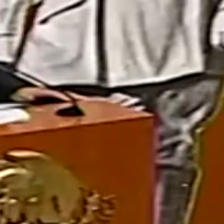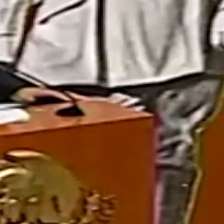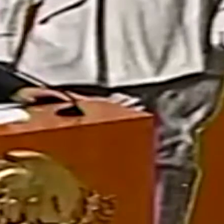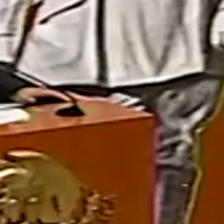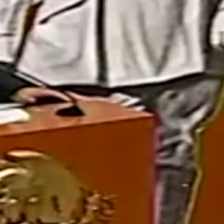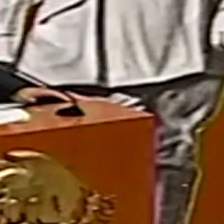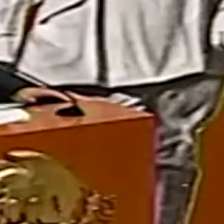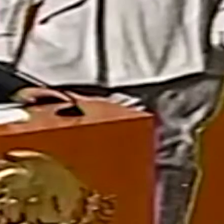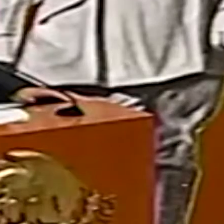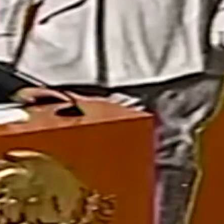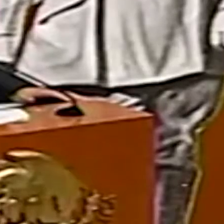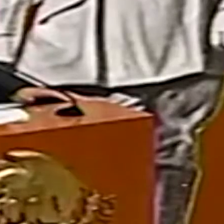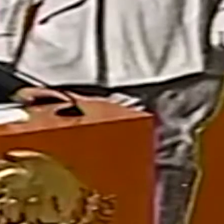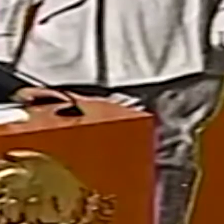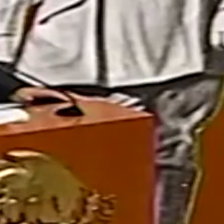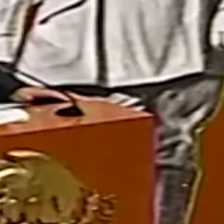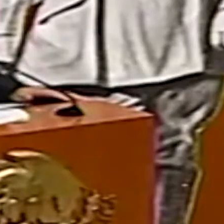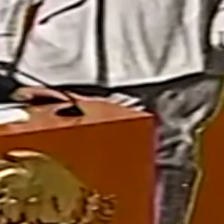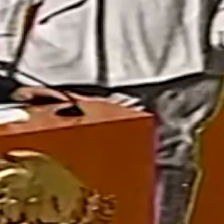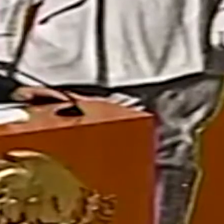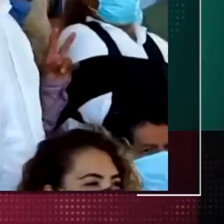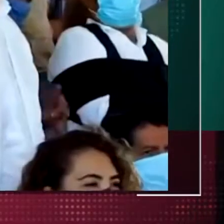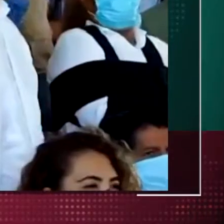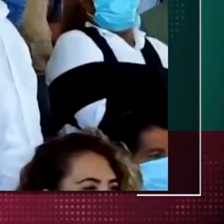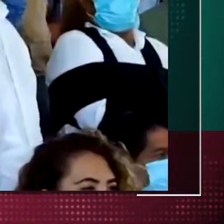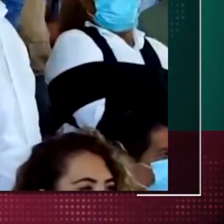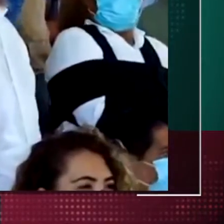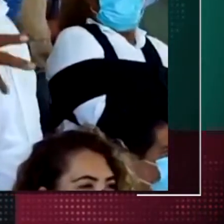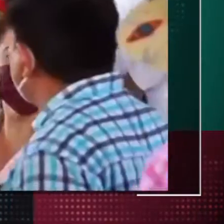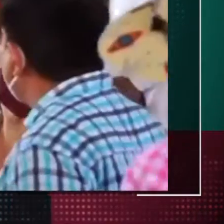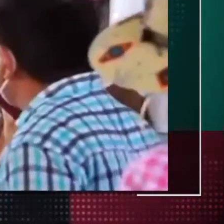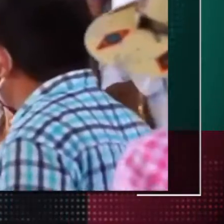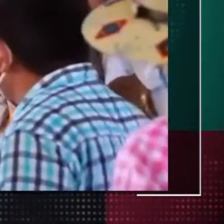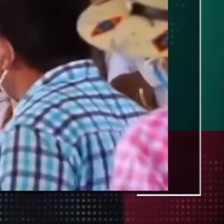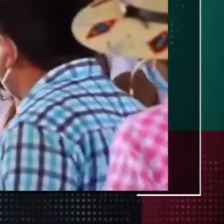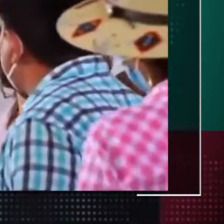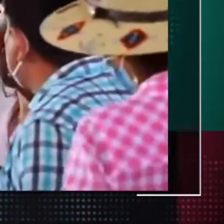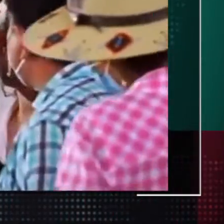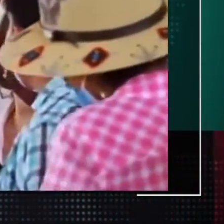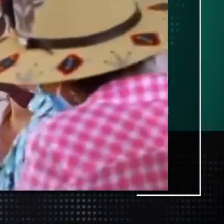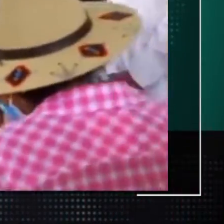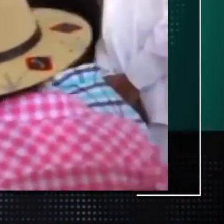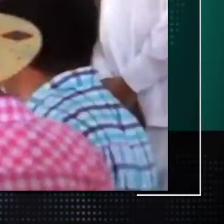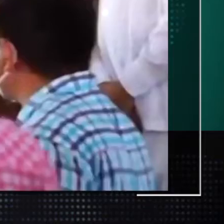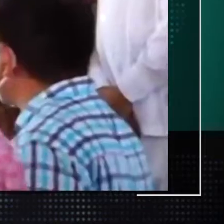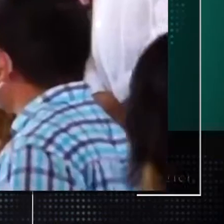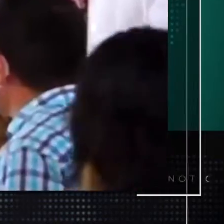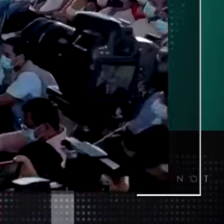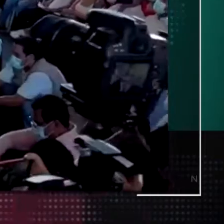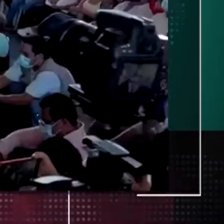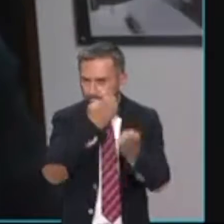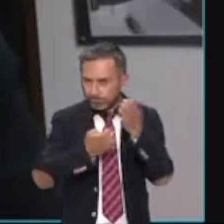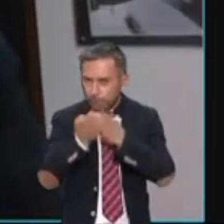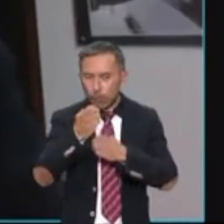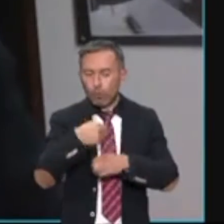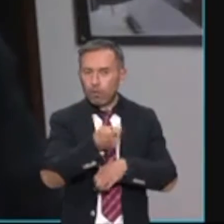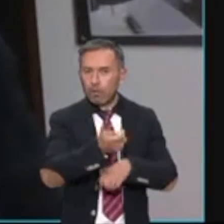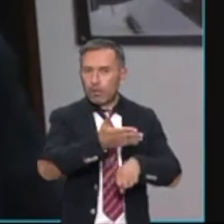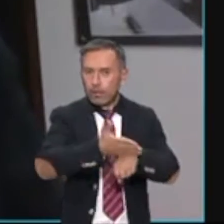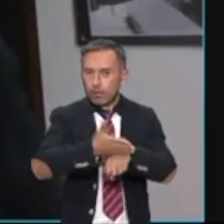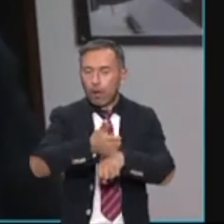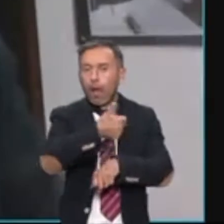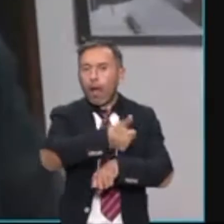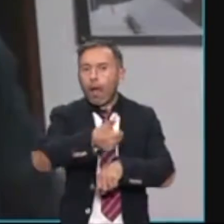michoacán por no presentar sus informes de gastos de precampaña la resolución del consejo general del ine no es